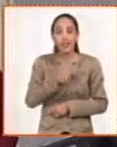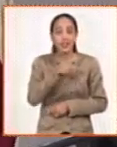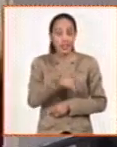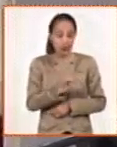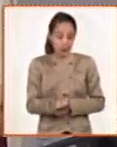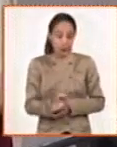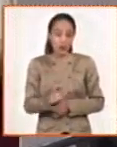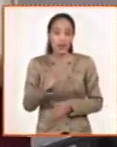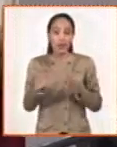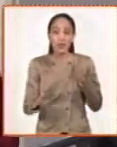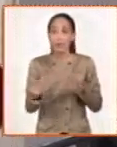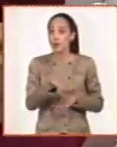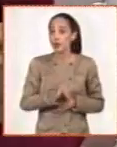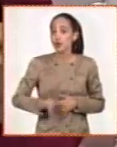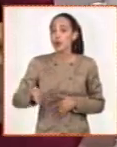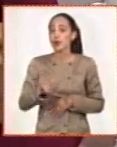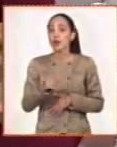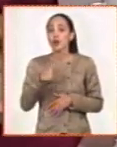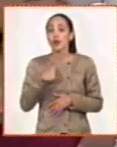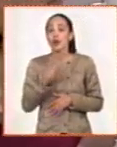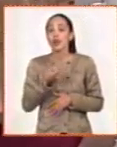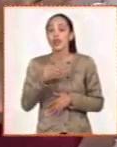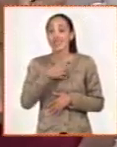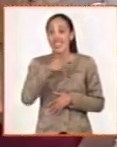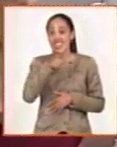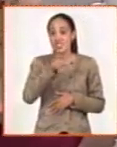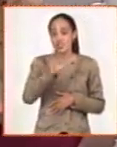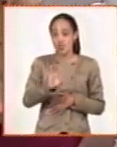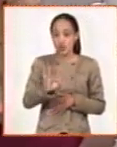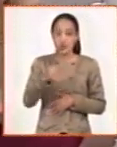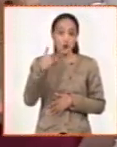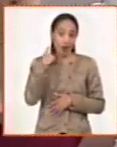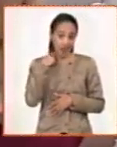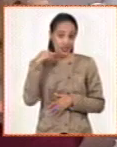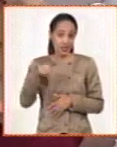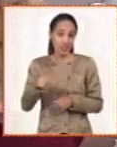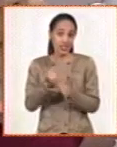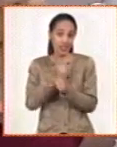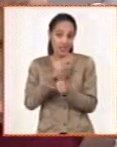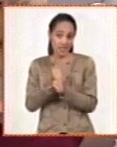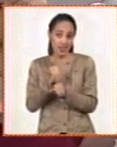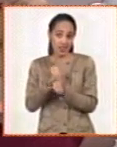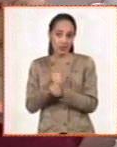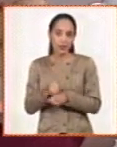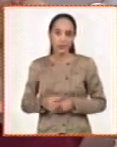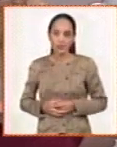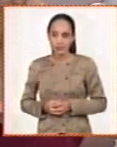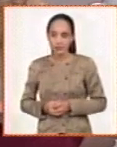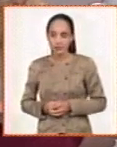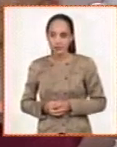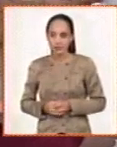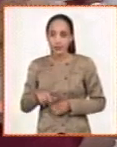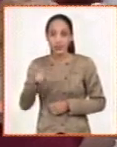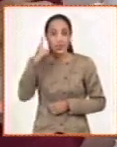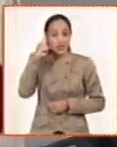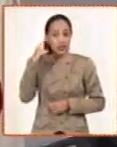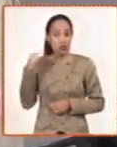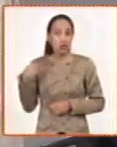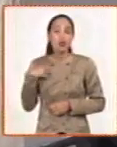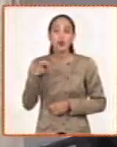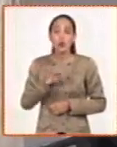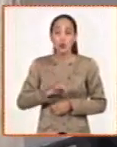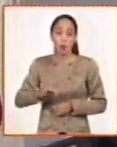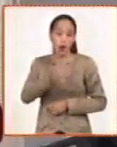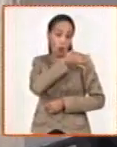jornada también su mayoría de edad, 18 años de este maravilloso sueño del comandante que se hace